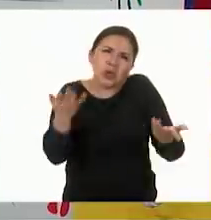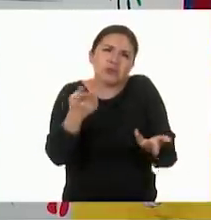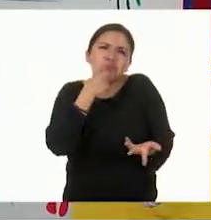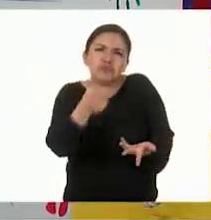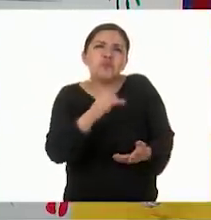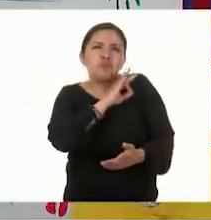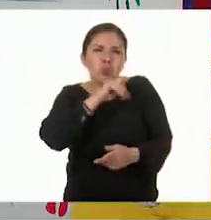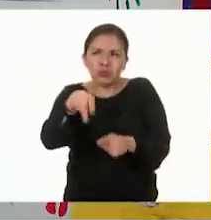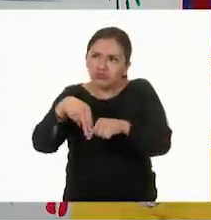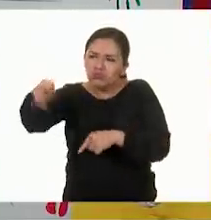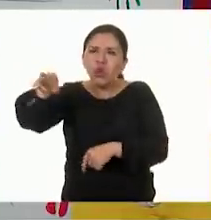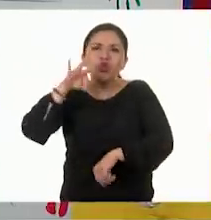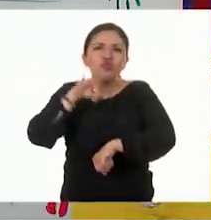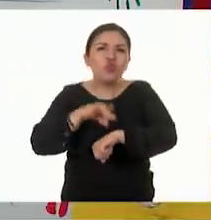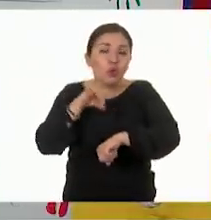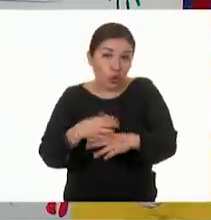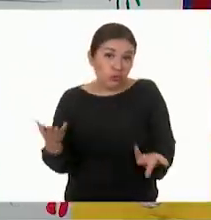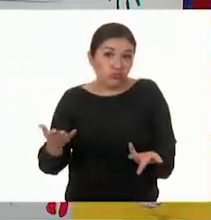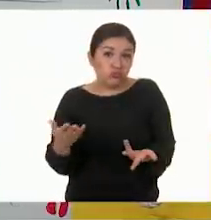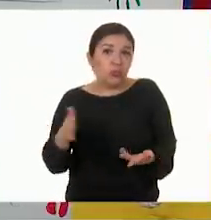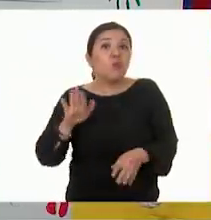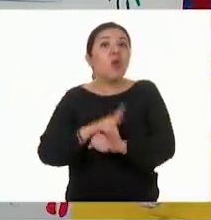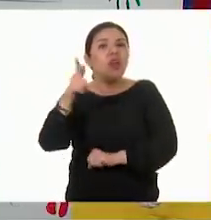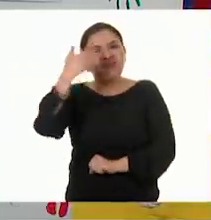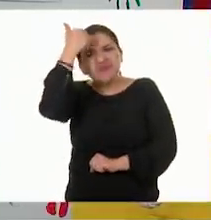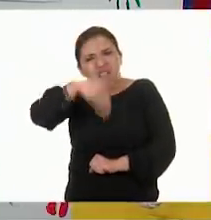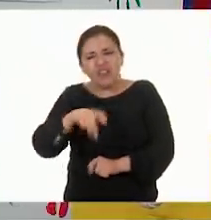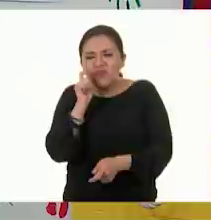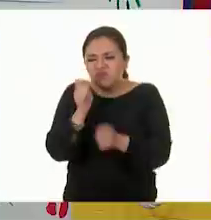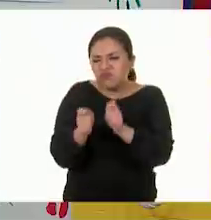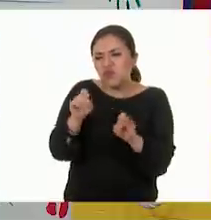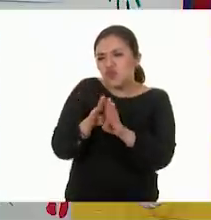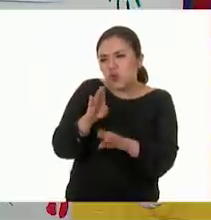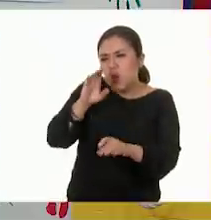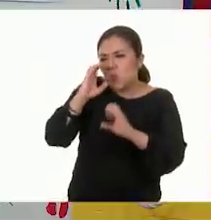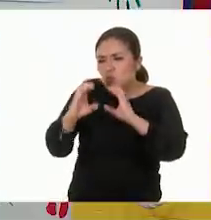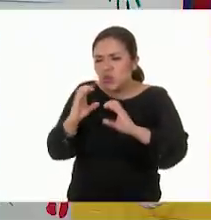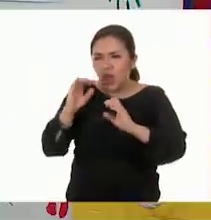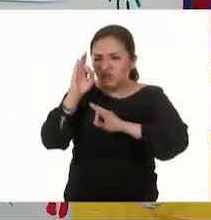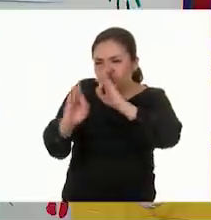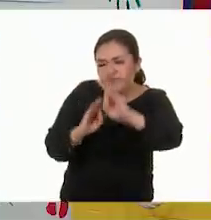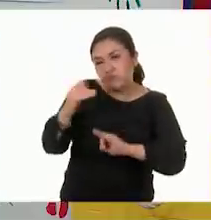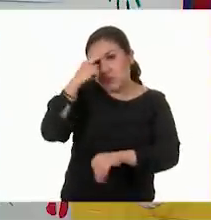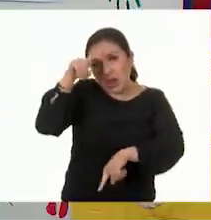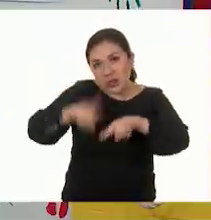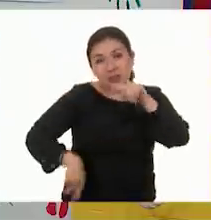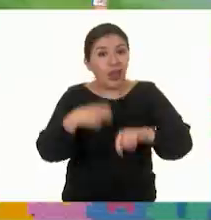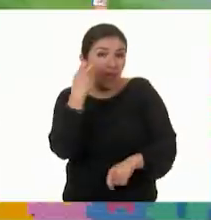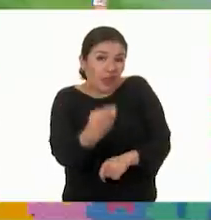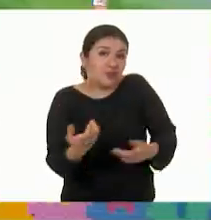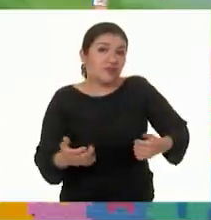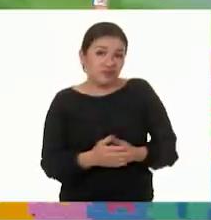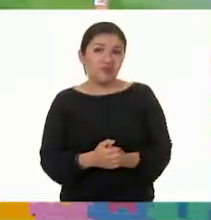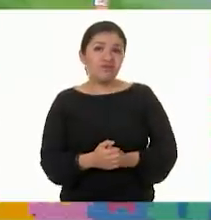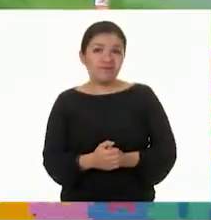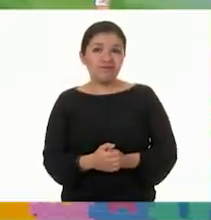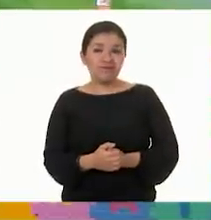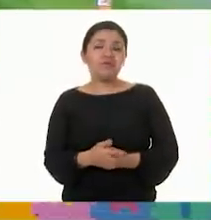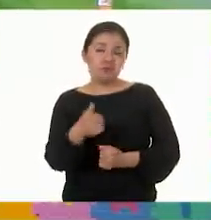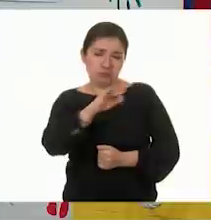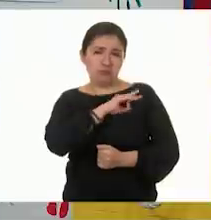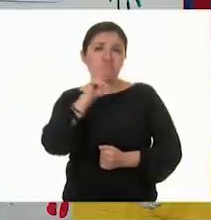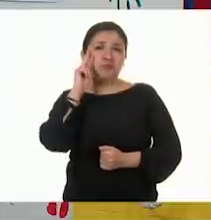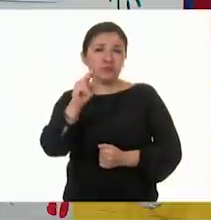les diría que fueran a un doctor. Porque nadie más especial que ellos para saber todo lo de nuestro cuerpo y cómo ayudarnos. ¡Es verdad! Pero podemos ver